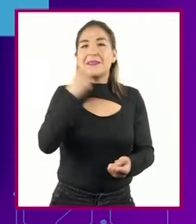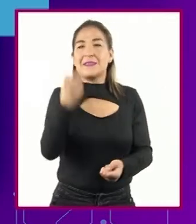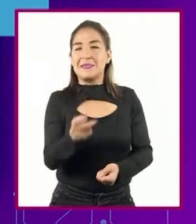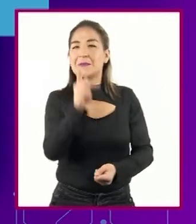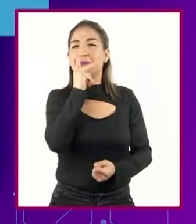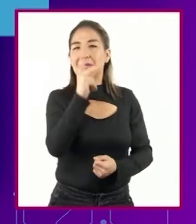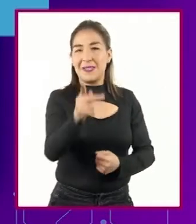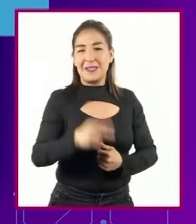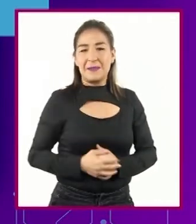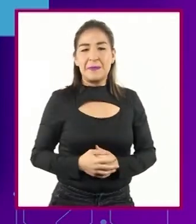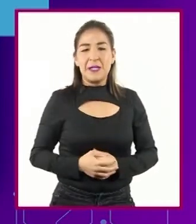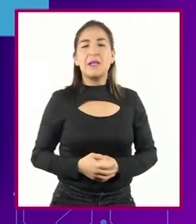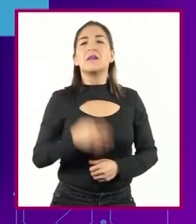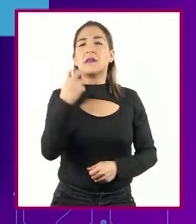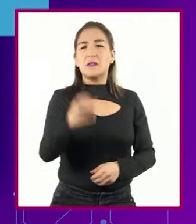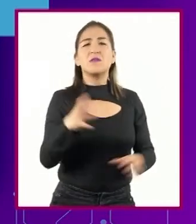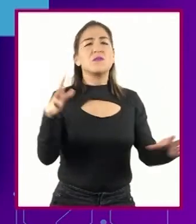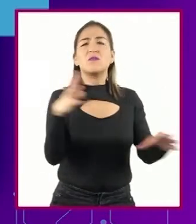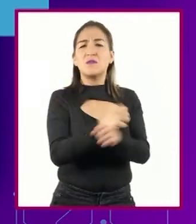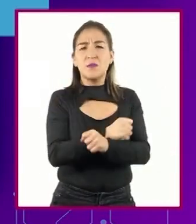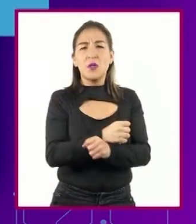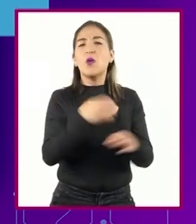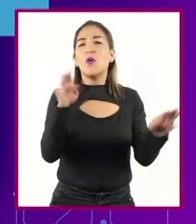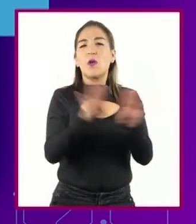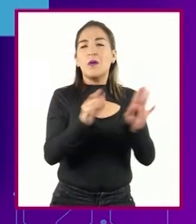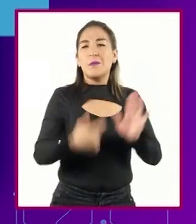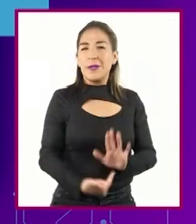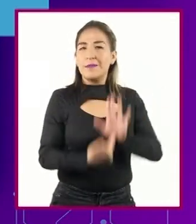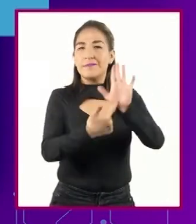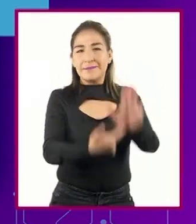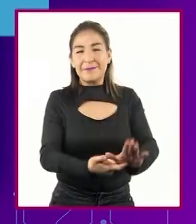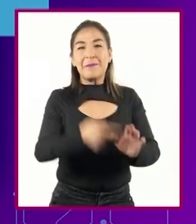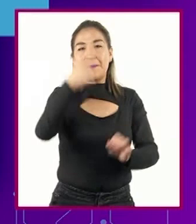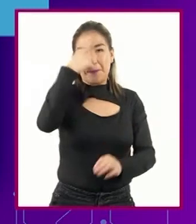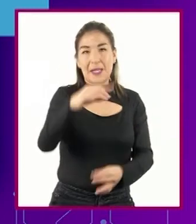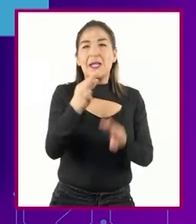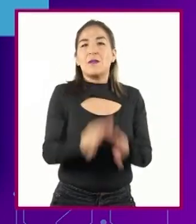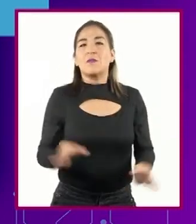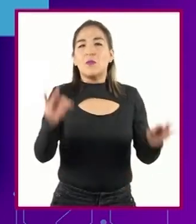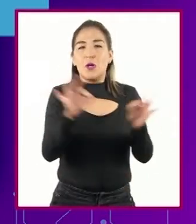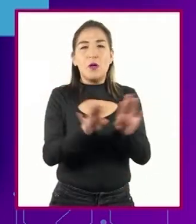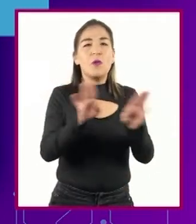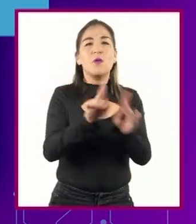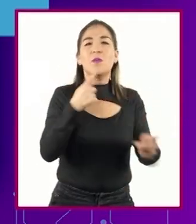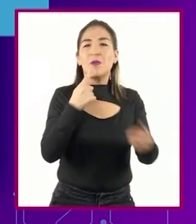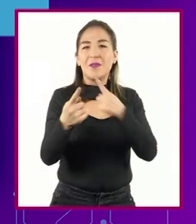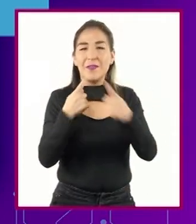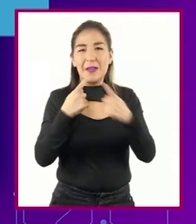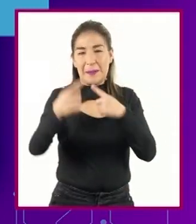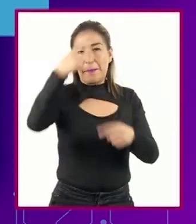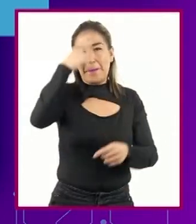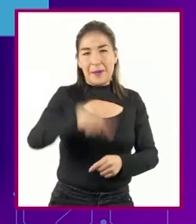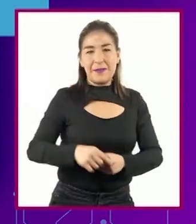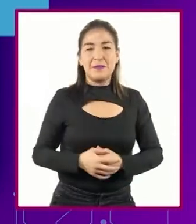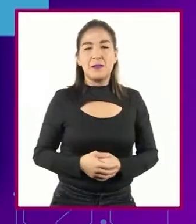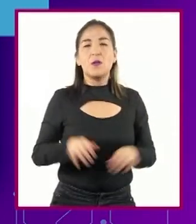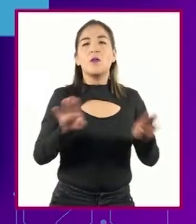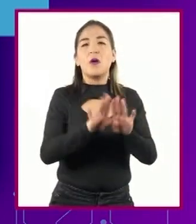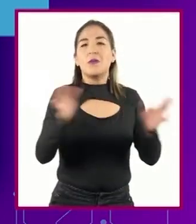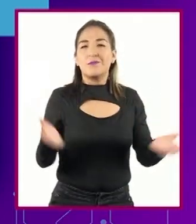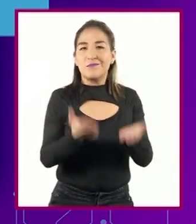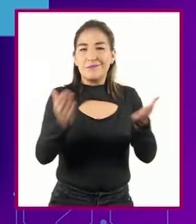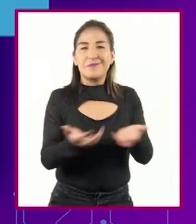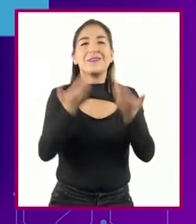palabra. Este significado nos muestra la importancia que tuvo el diálogo para promover